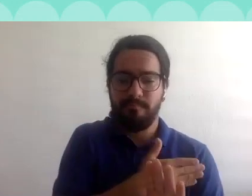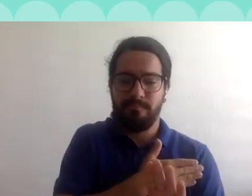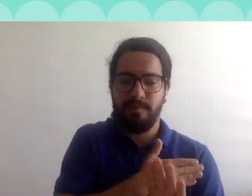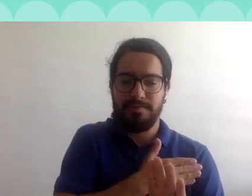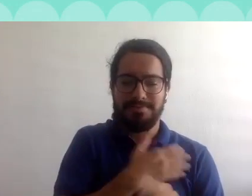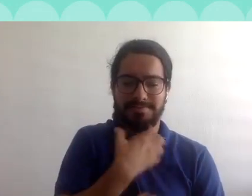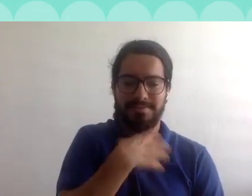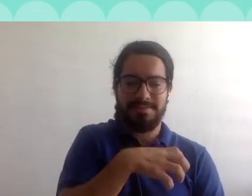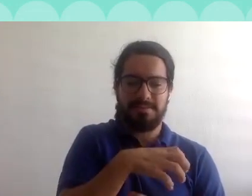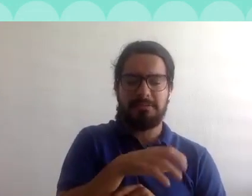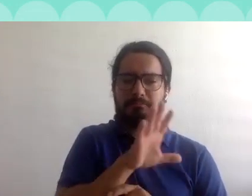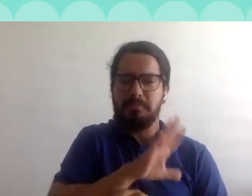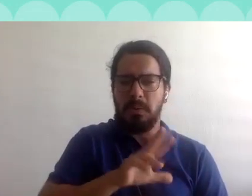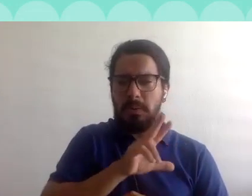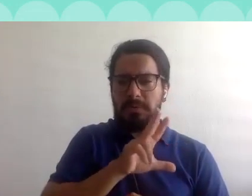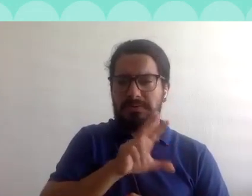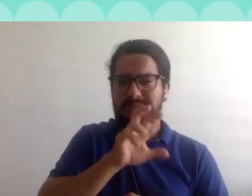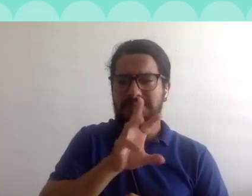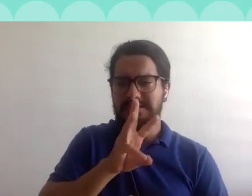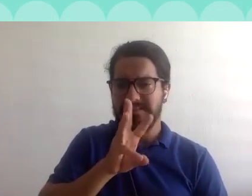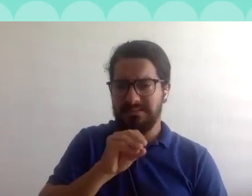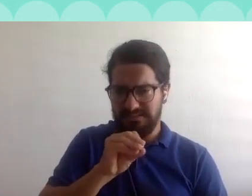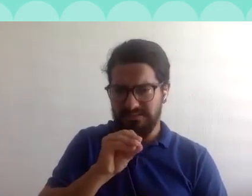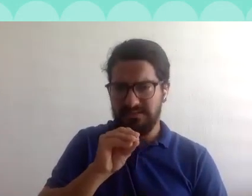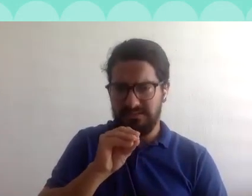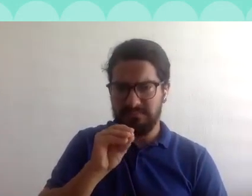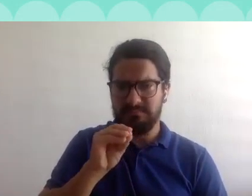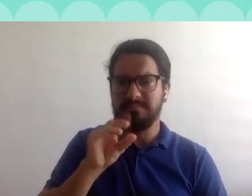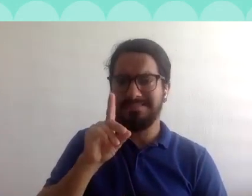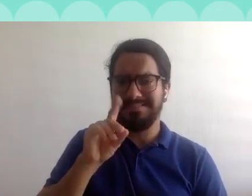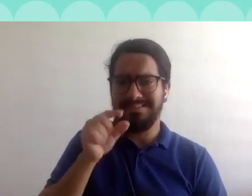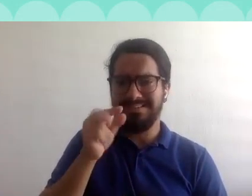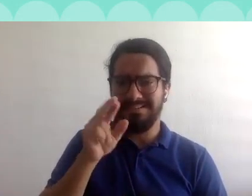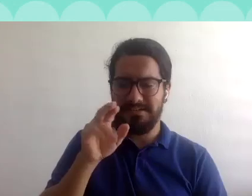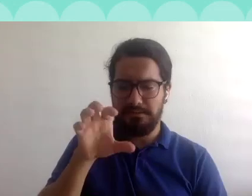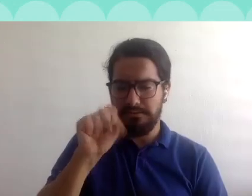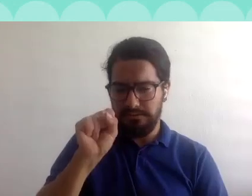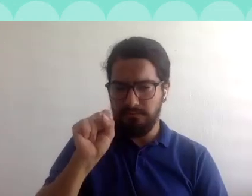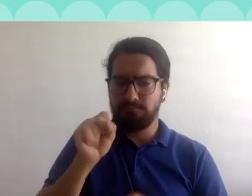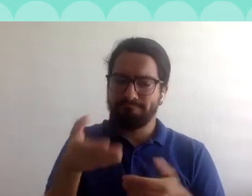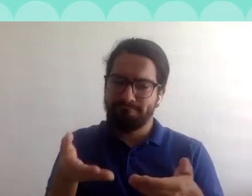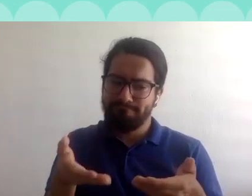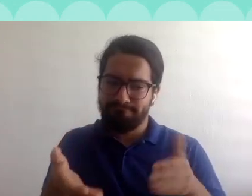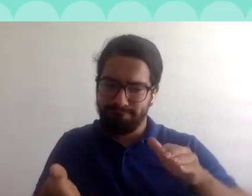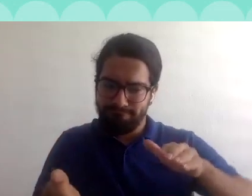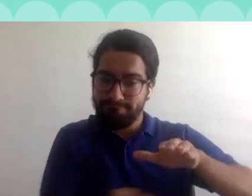precalentar el horno a 360 grados. Entonces, ya cuando está listo,